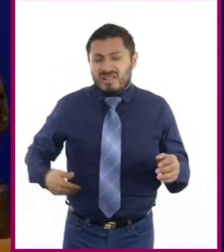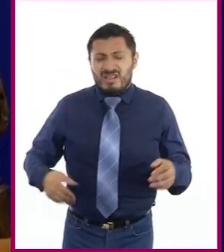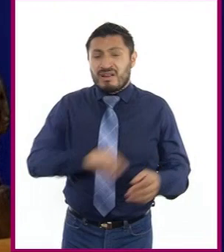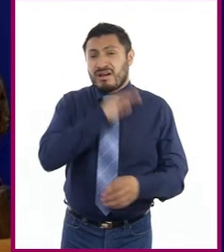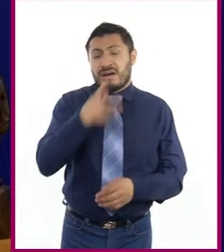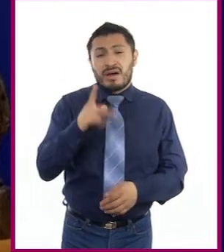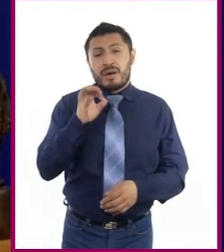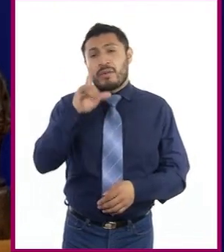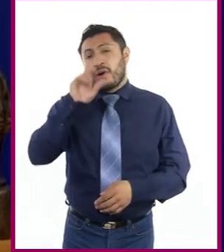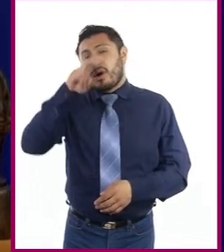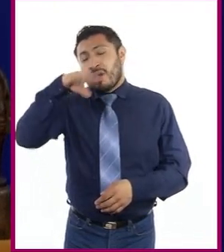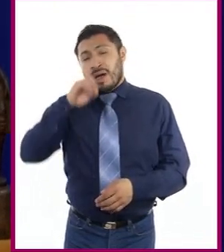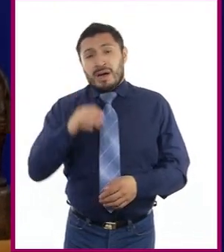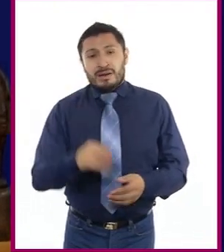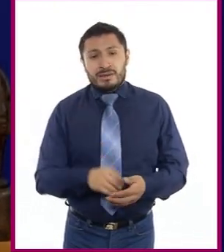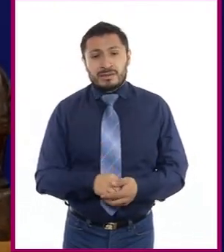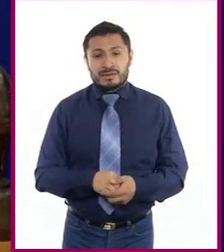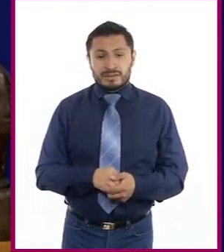de Polonio,